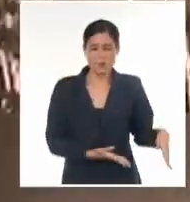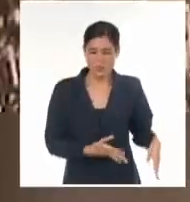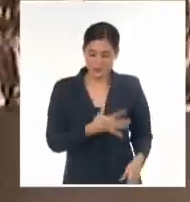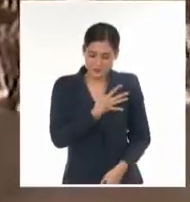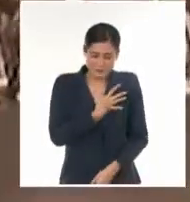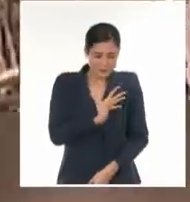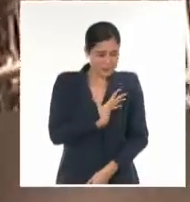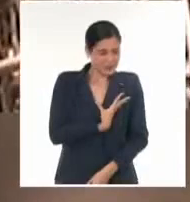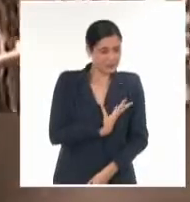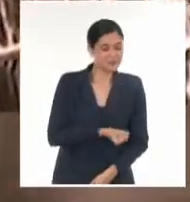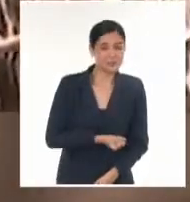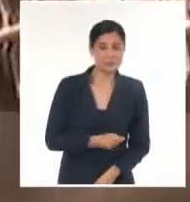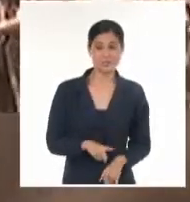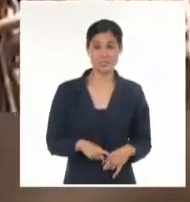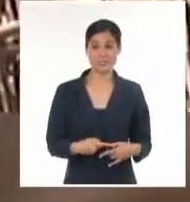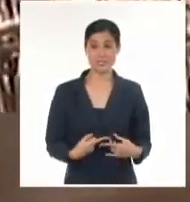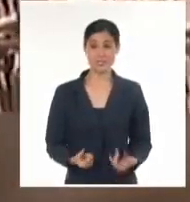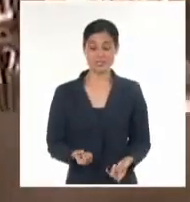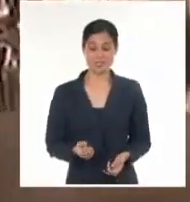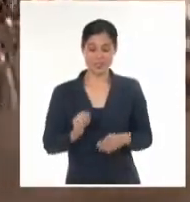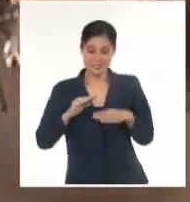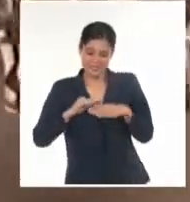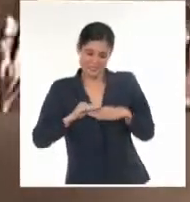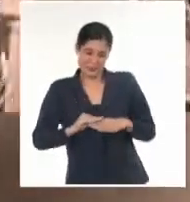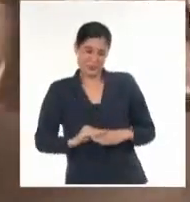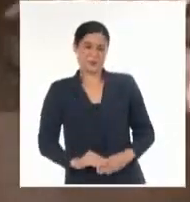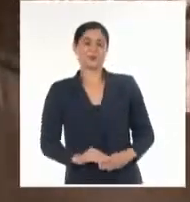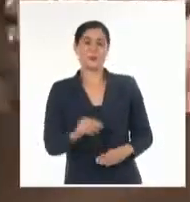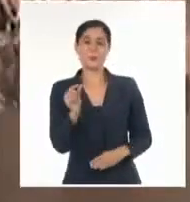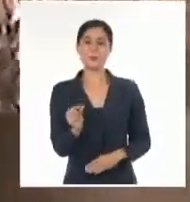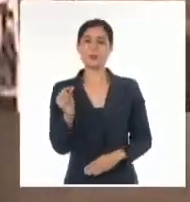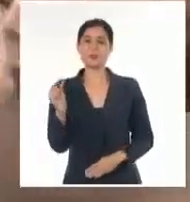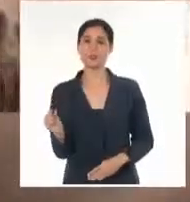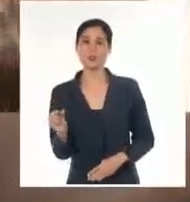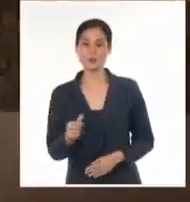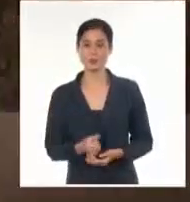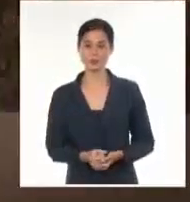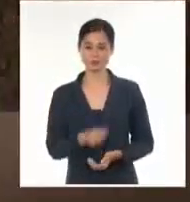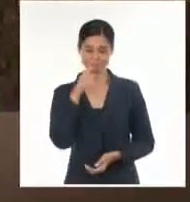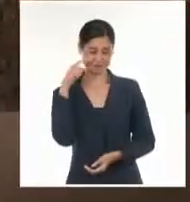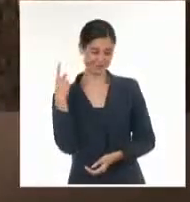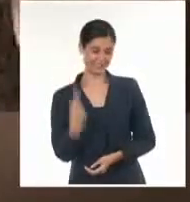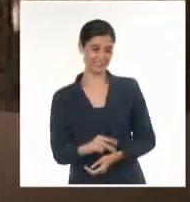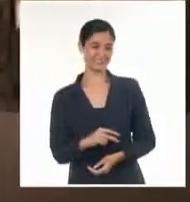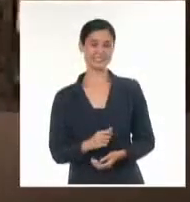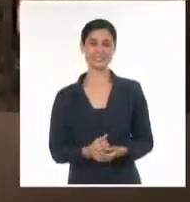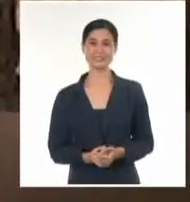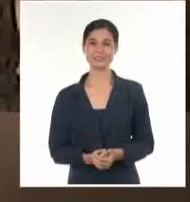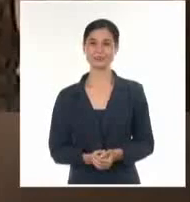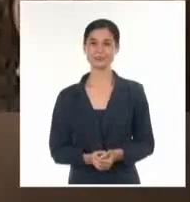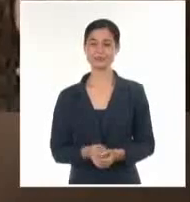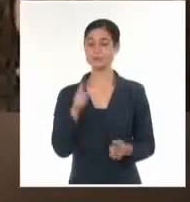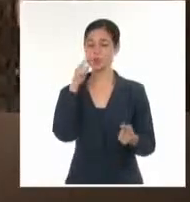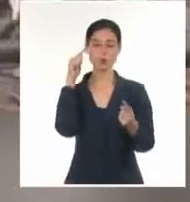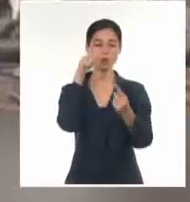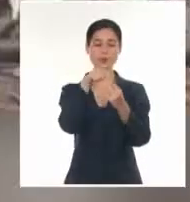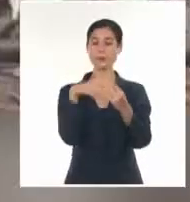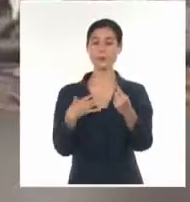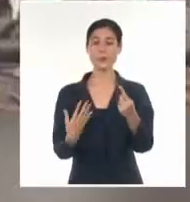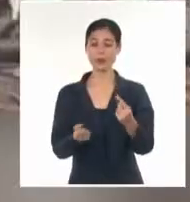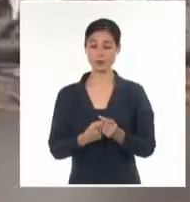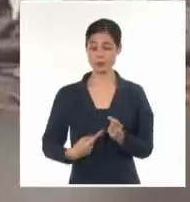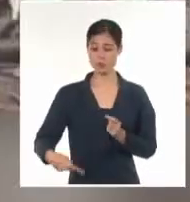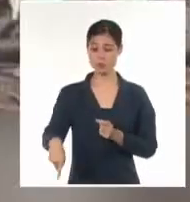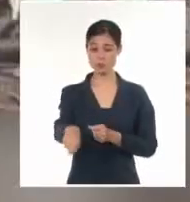sistema que humilló a millones de seres humanos y violó todos sus derechos el objetivo también es generar conciencia sobre los peligros